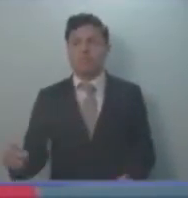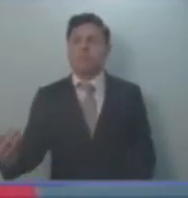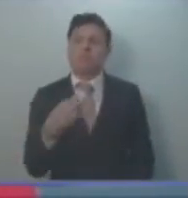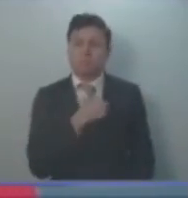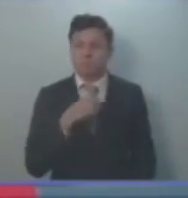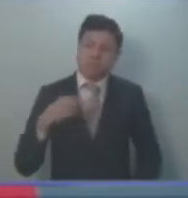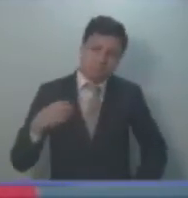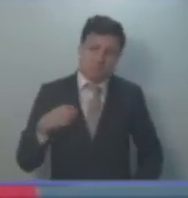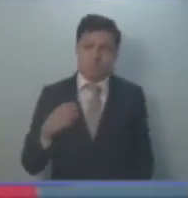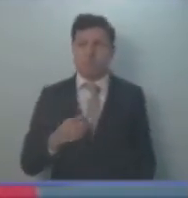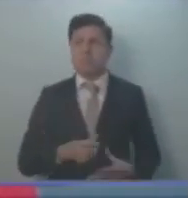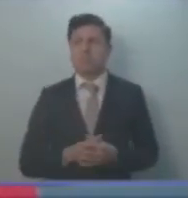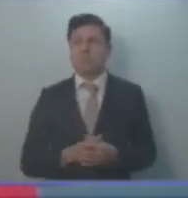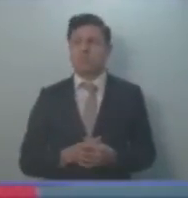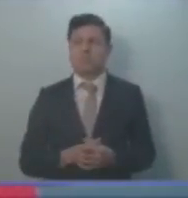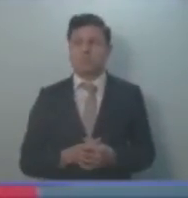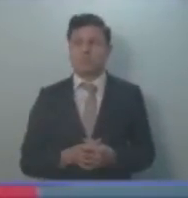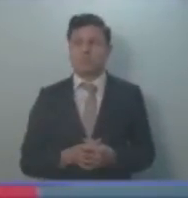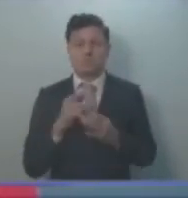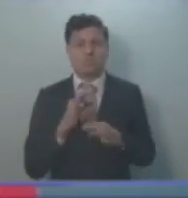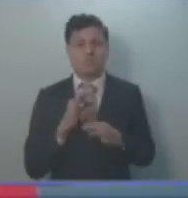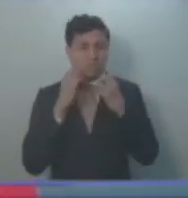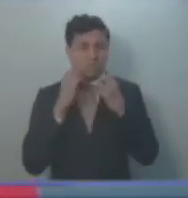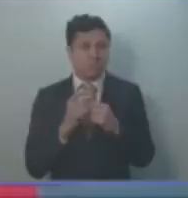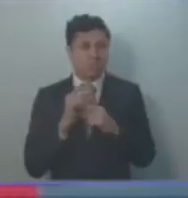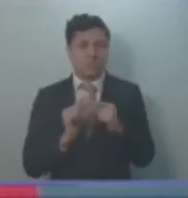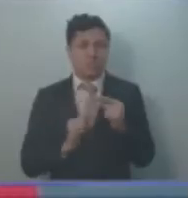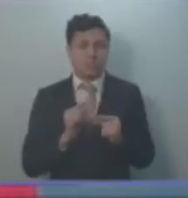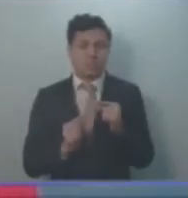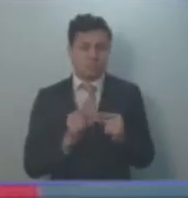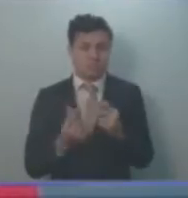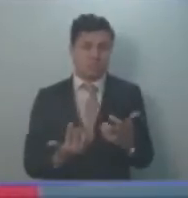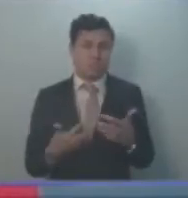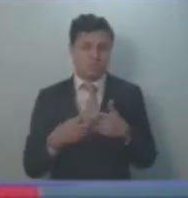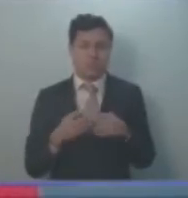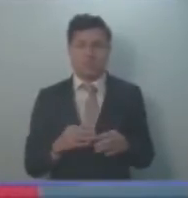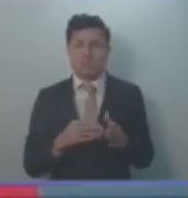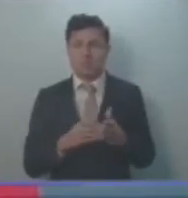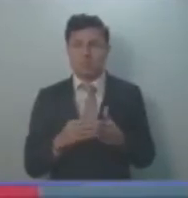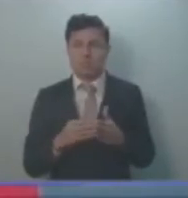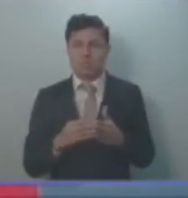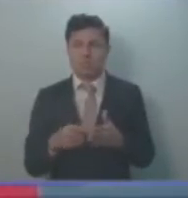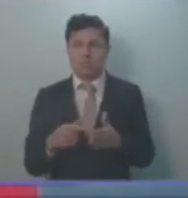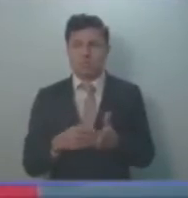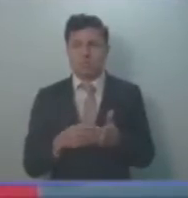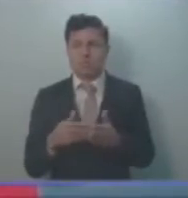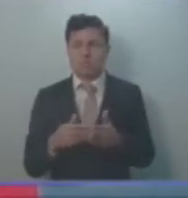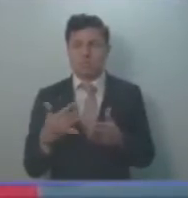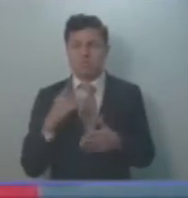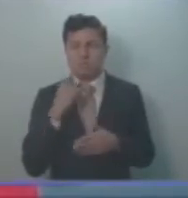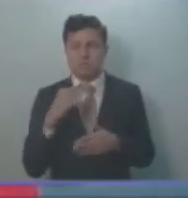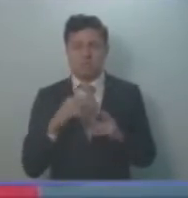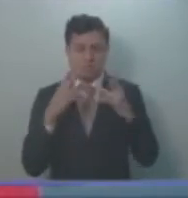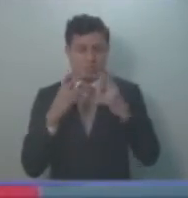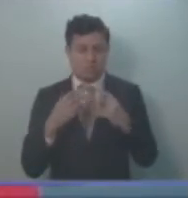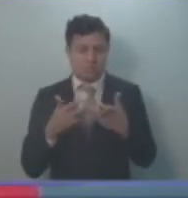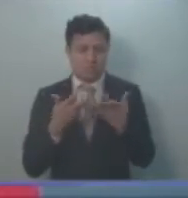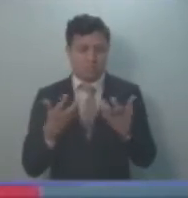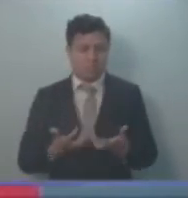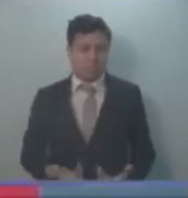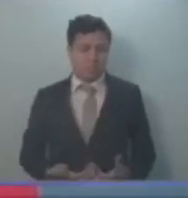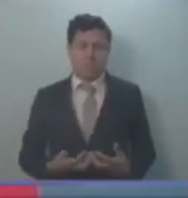tratante. Dicha garantía de estabilidad laboral comenzará a partir de haberse emitido el diagnóstico